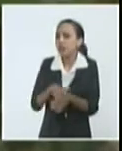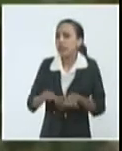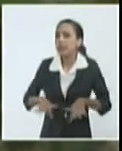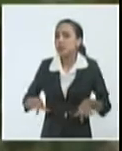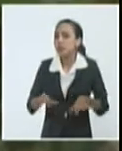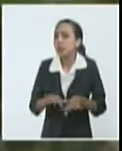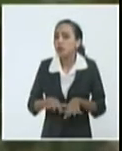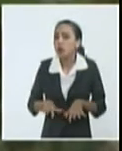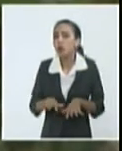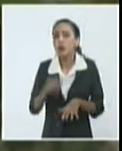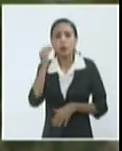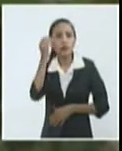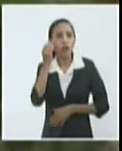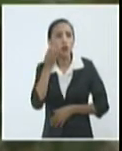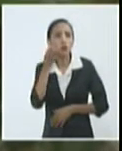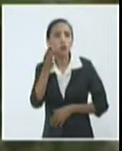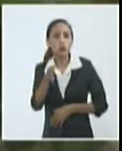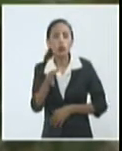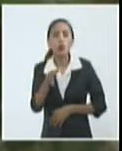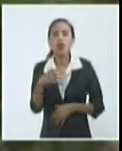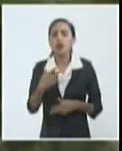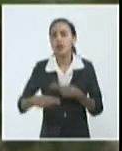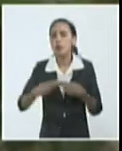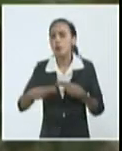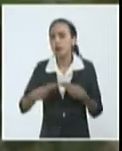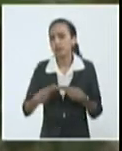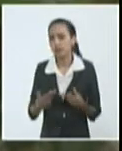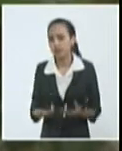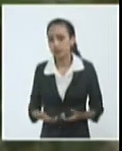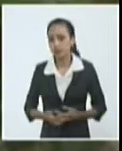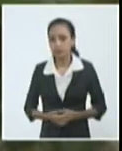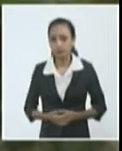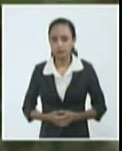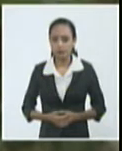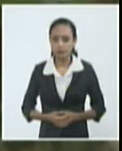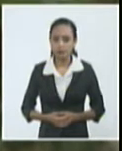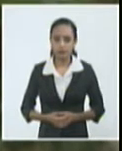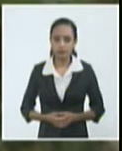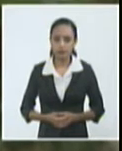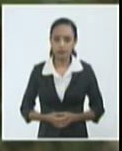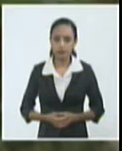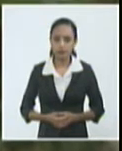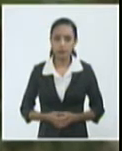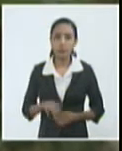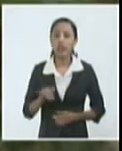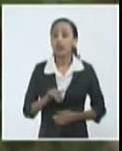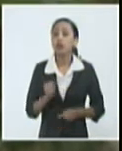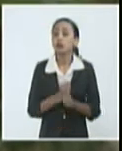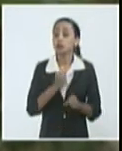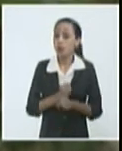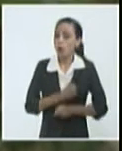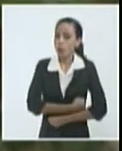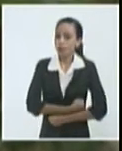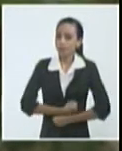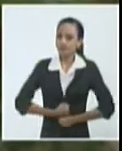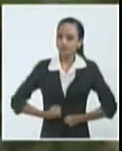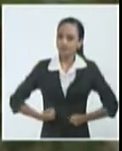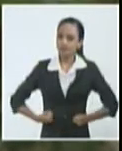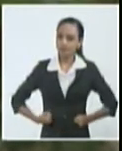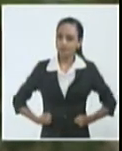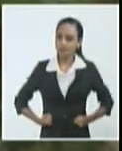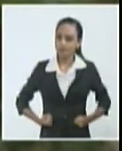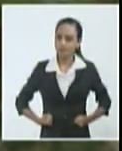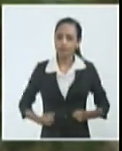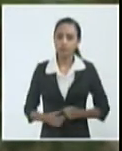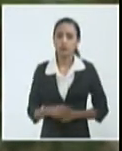pronosticábamos que se iban a vivir. Era también una carrera de resistencia. Si hubiéramos sido un pueblo